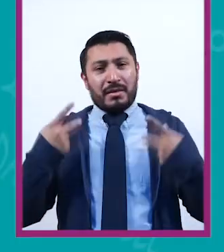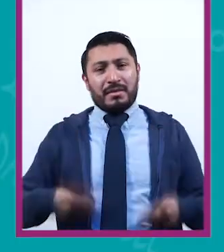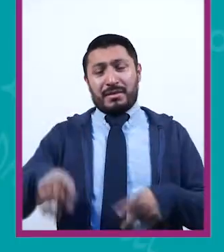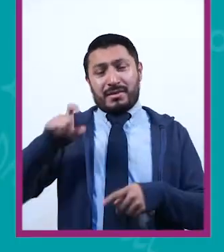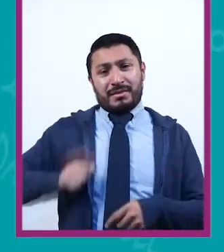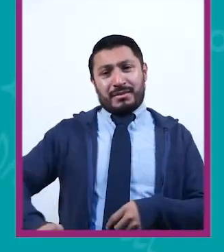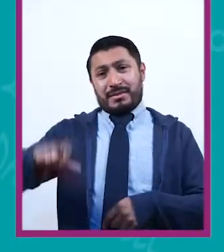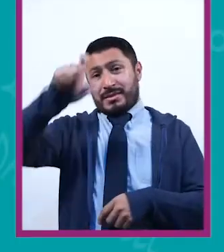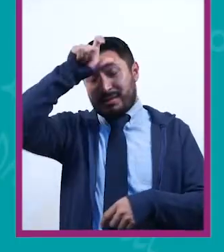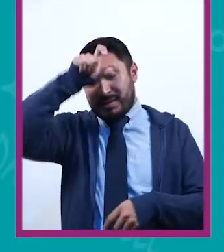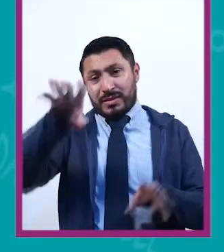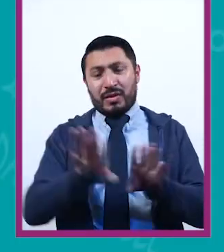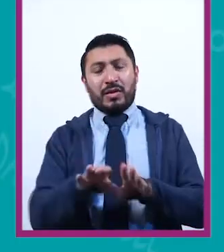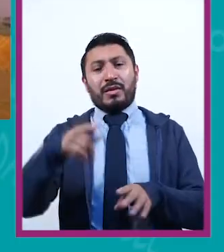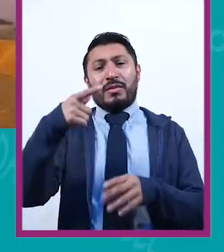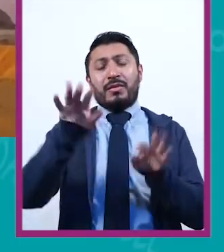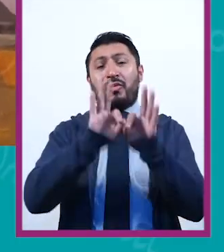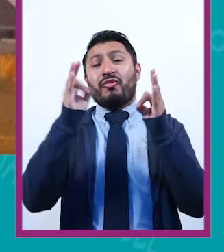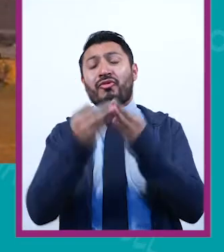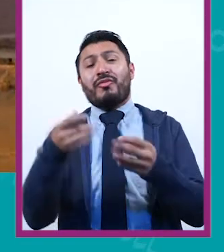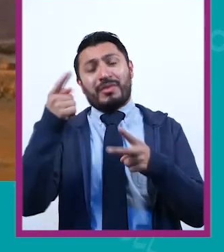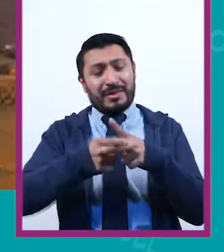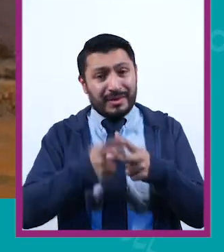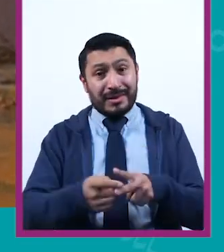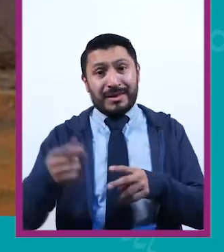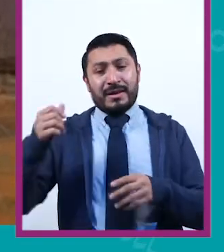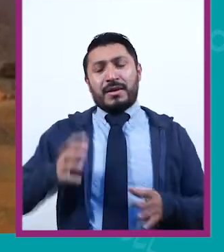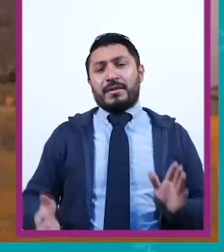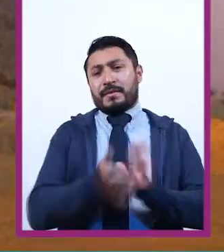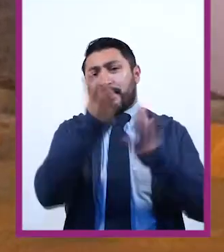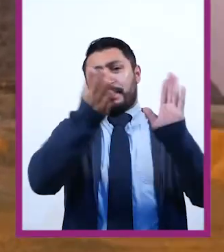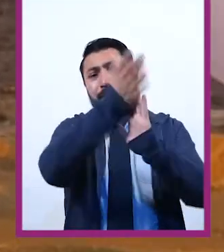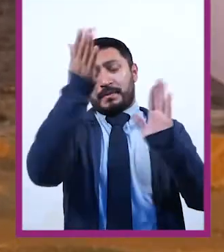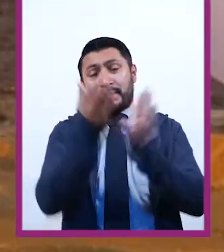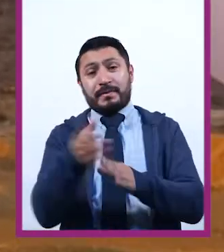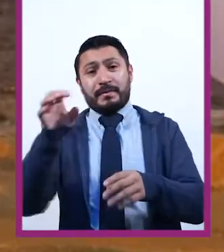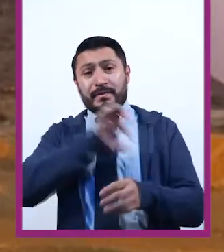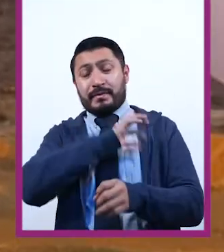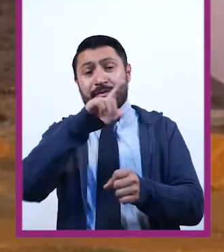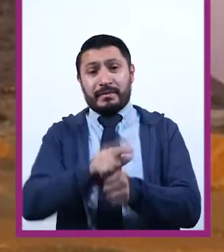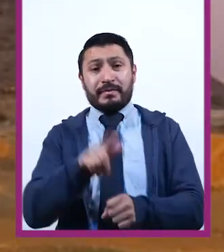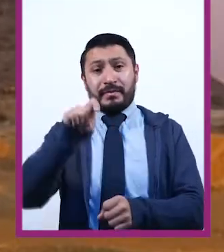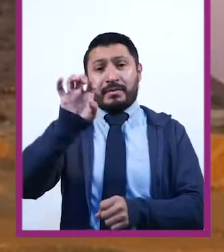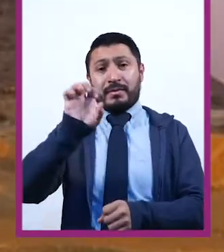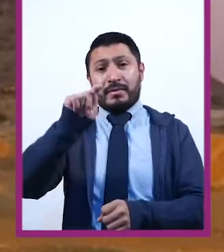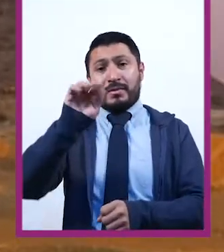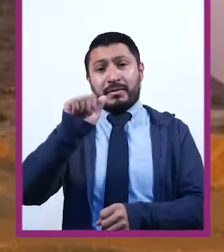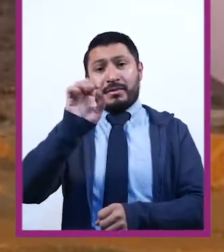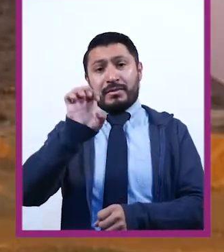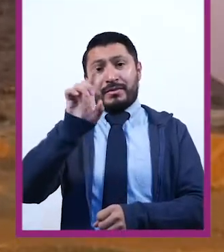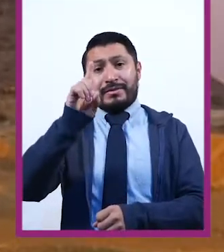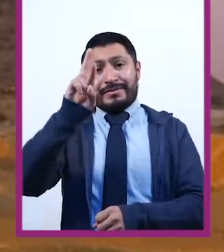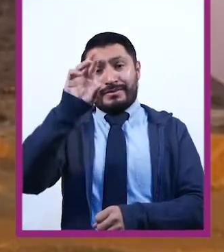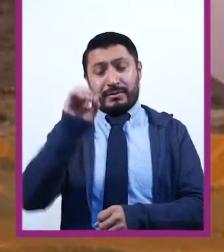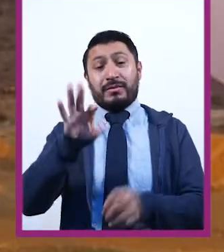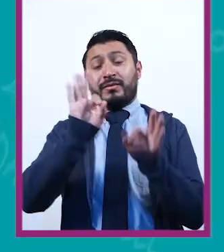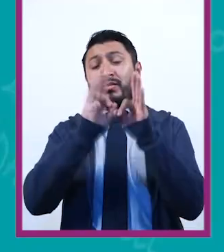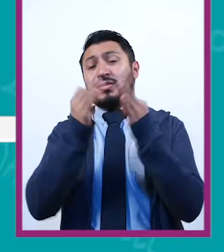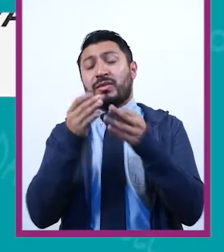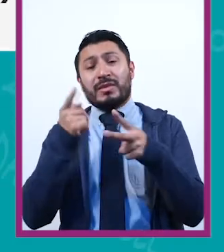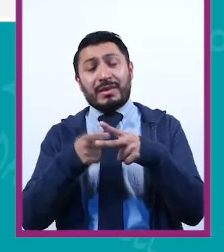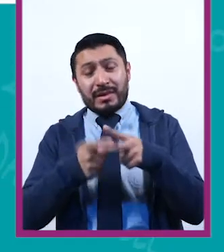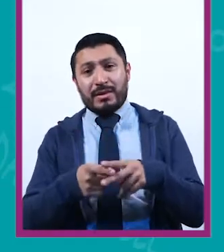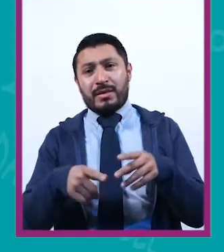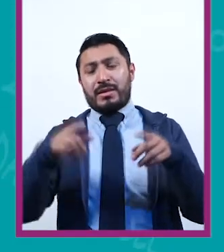puedes observar, los egipcios manejaron figuras geométricas en sus edificaciones, en especial el tetraedro, el cual es una